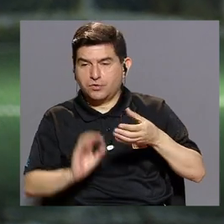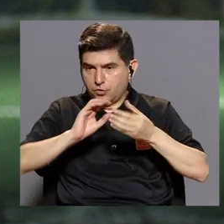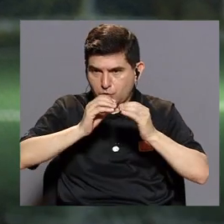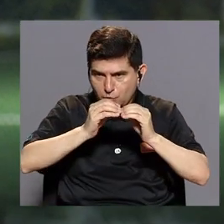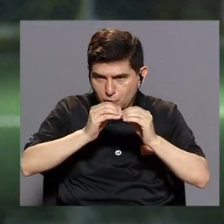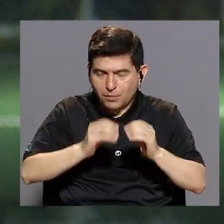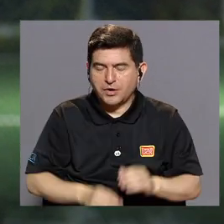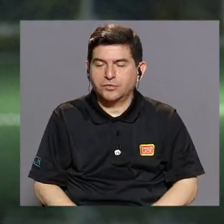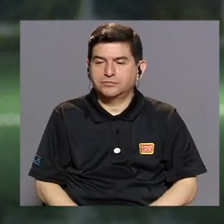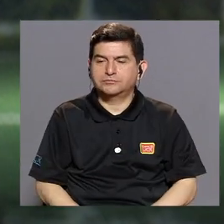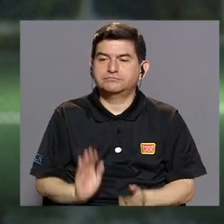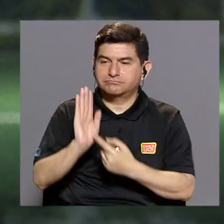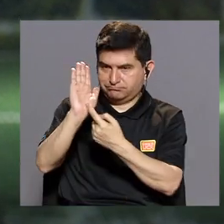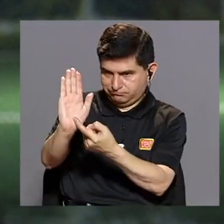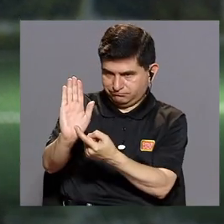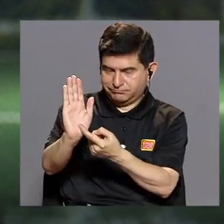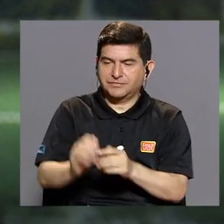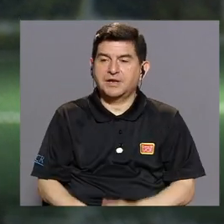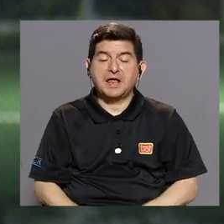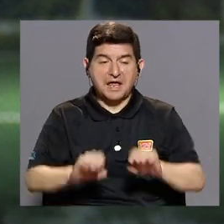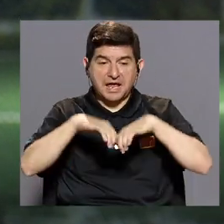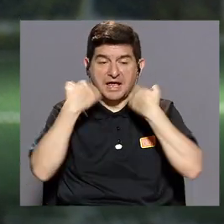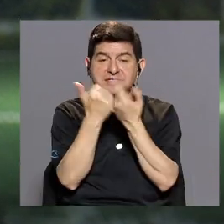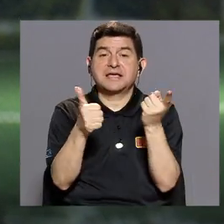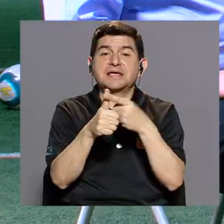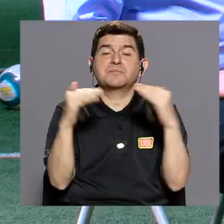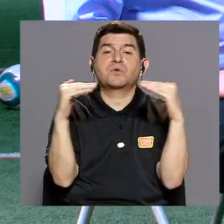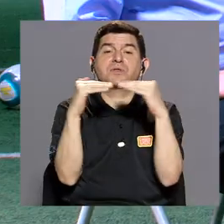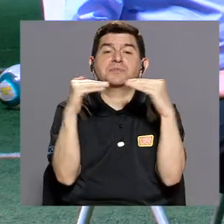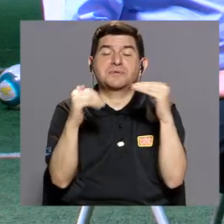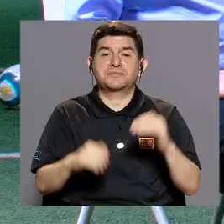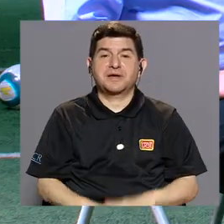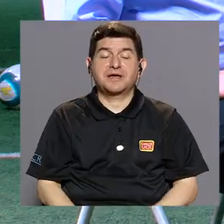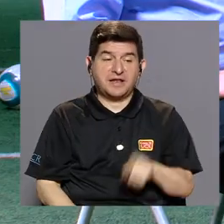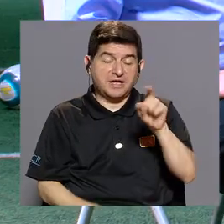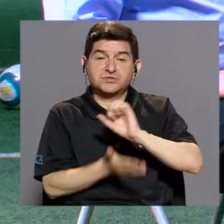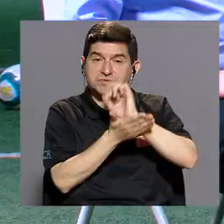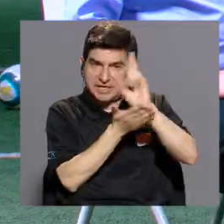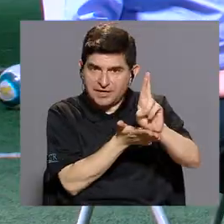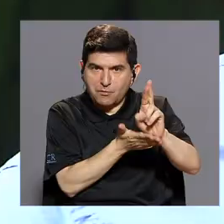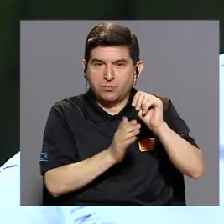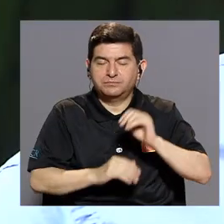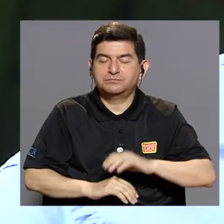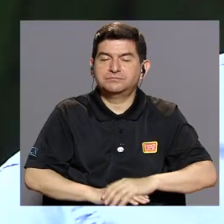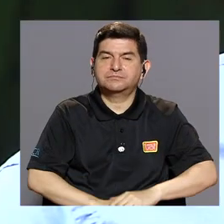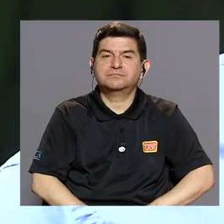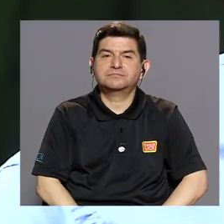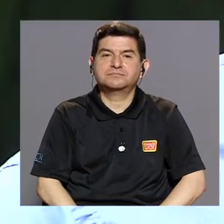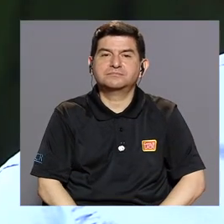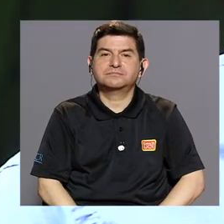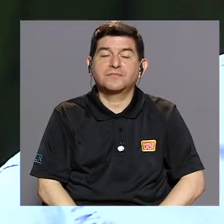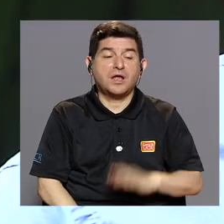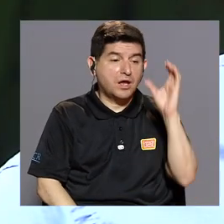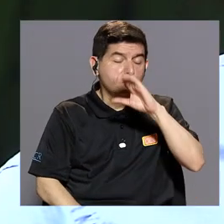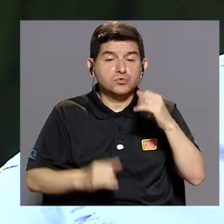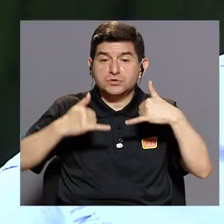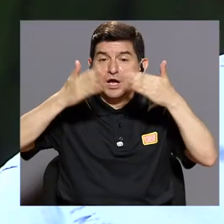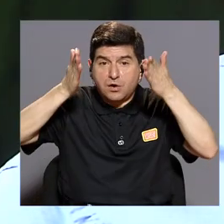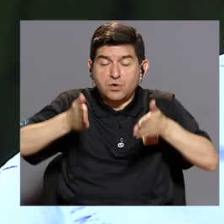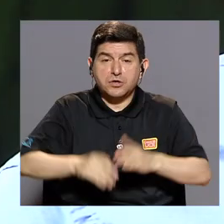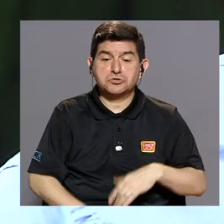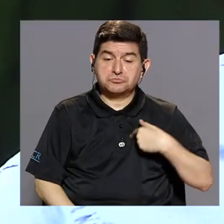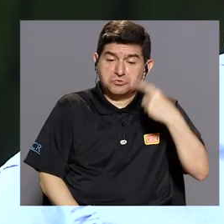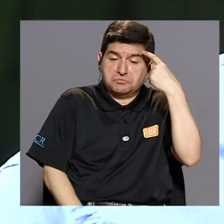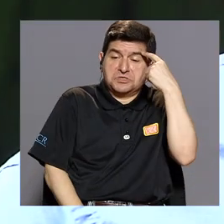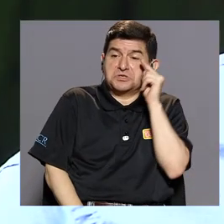el número, que aquí hay un equipo en primera división, hay una franquicia en San Ramón, y anda buscando jugadores, y yo